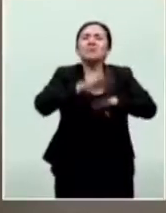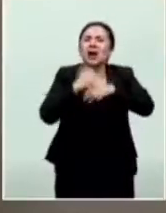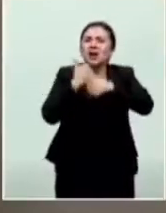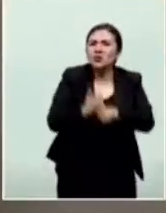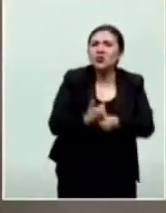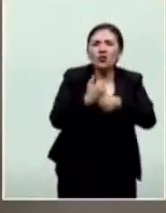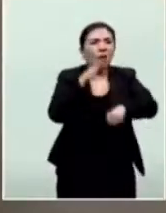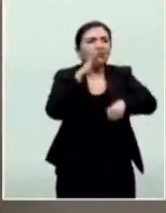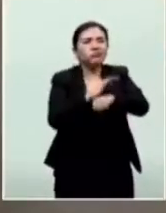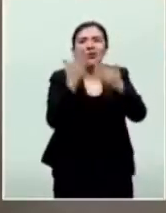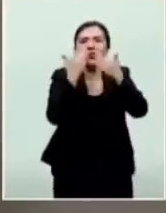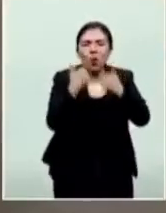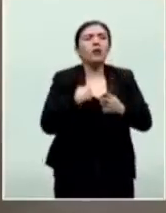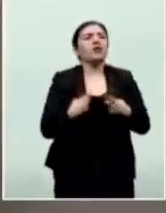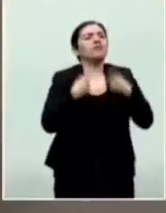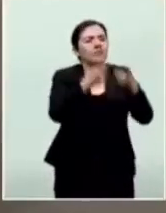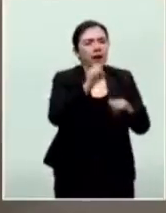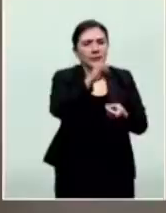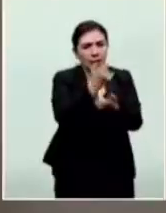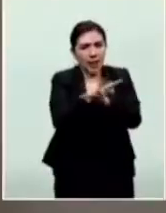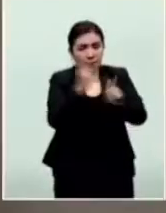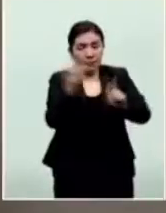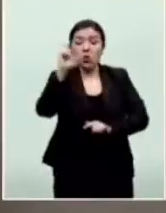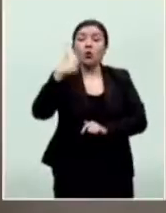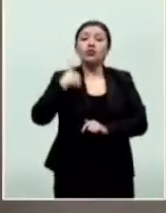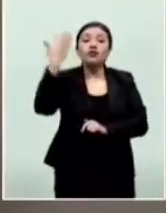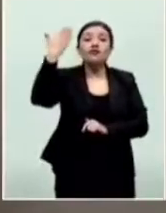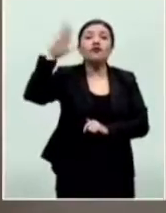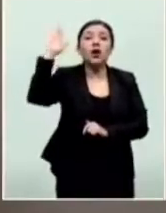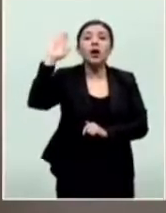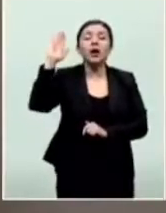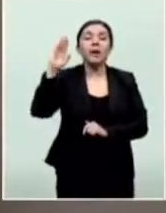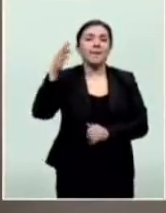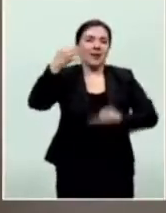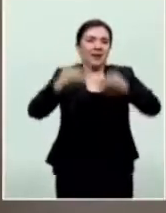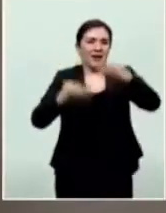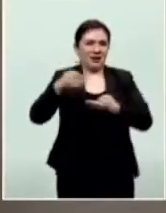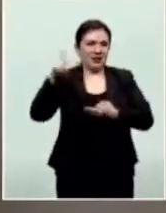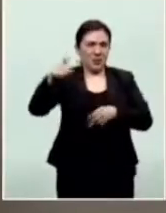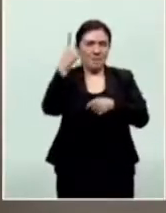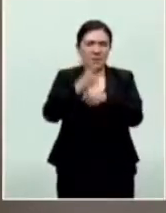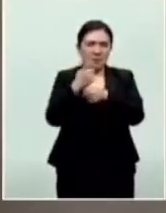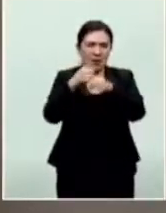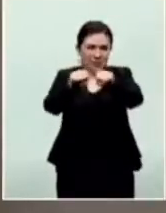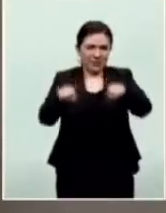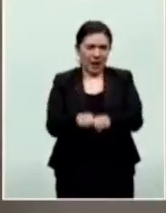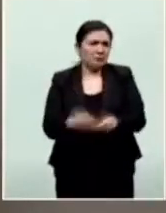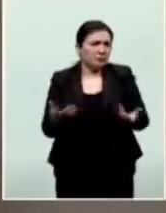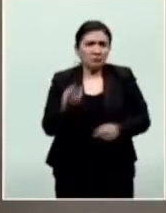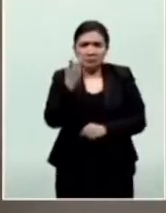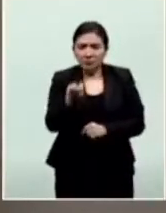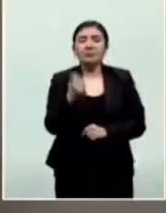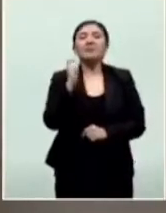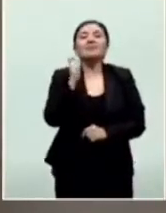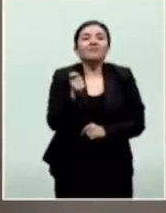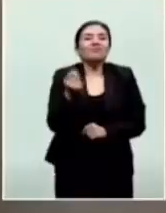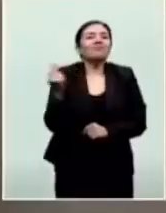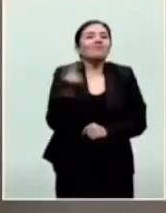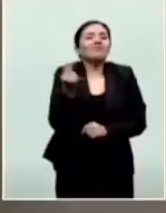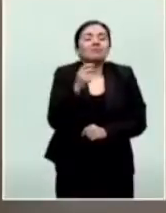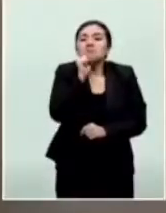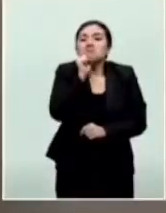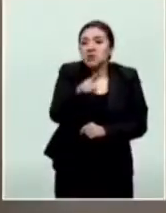que otorgamos la libertad mientras yo fui ministro en la primera sala. De tal suerte que se trata de